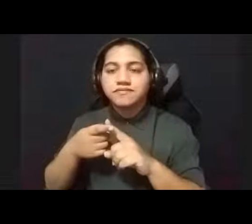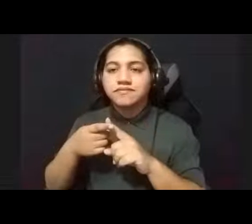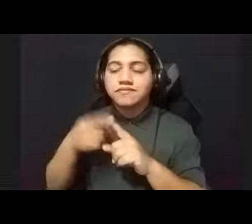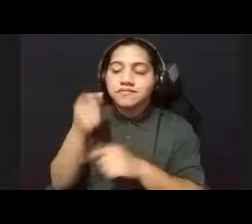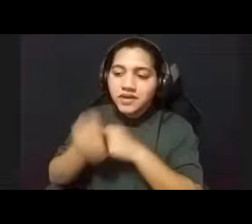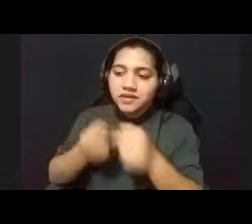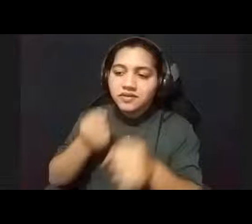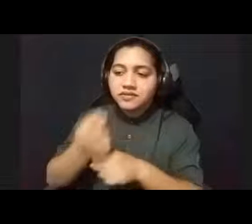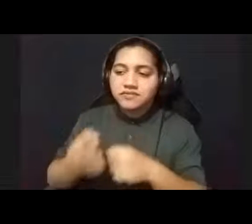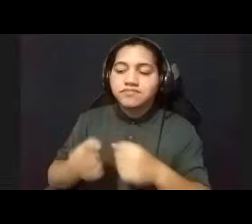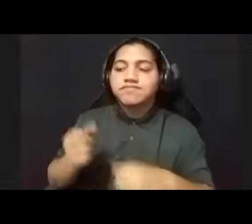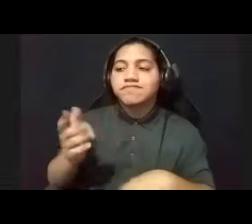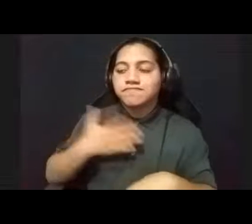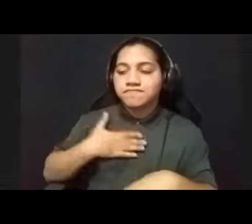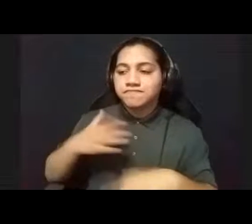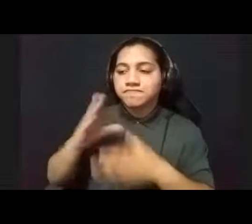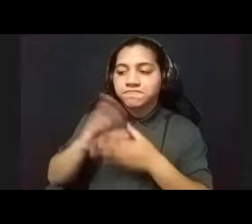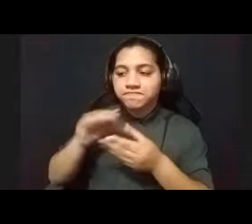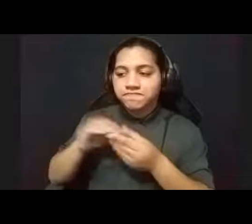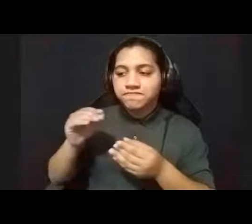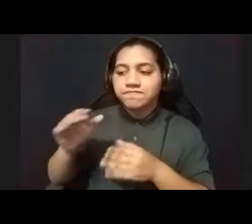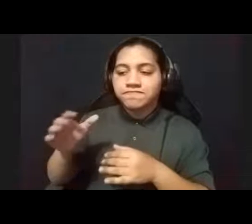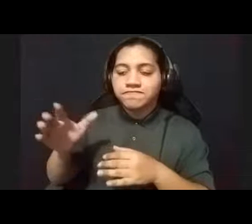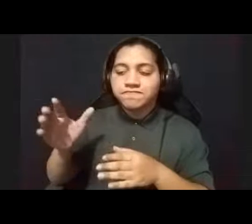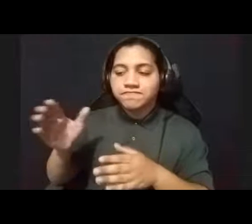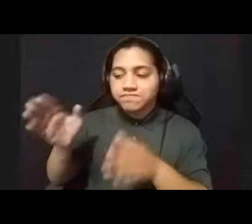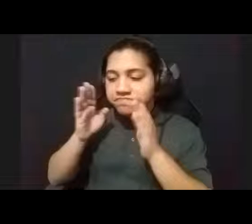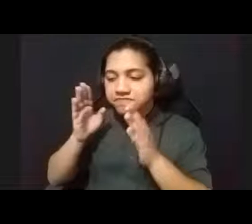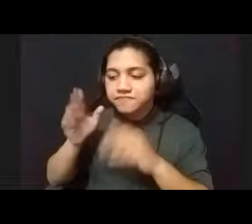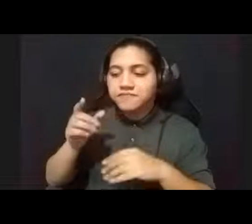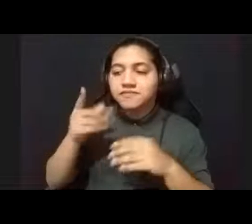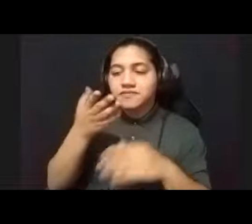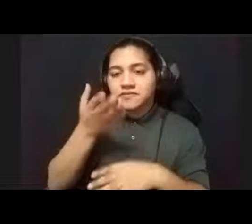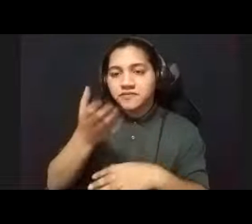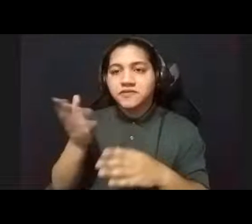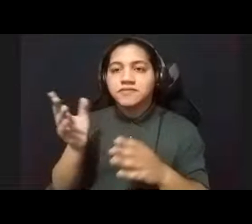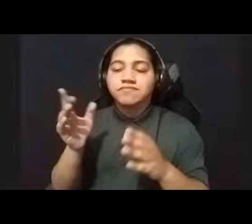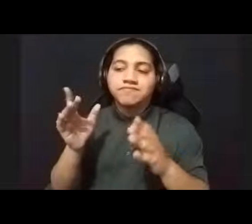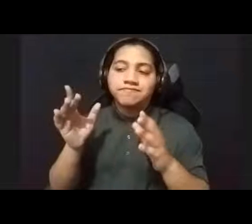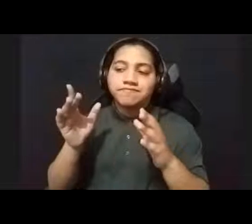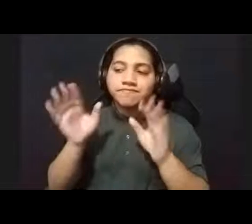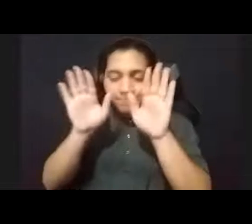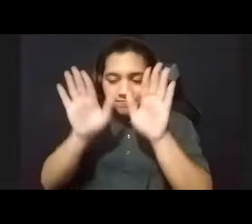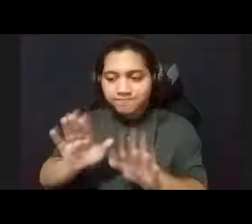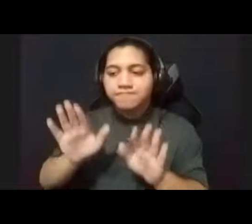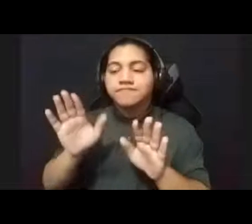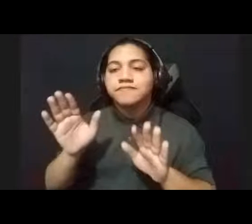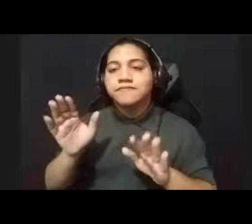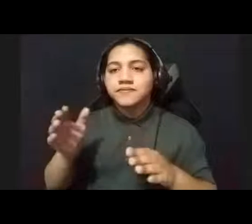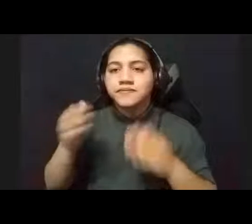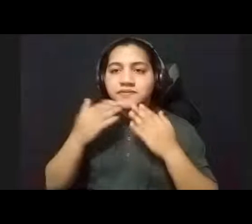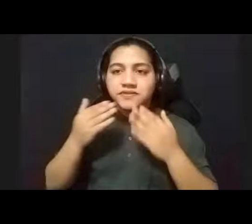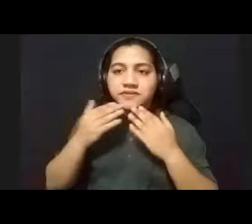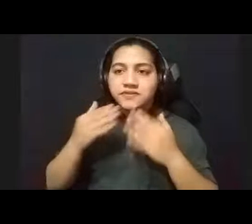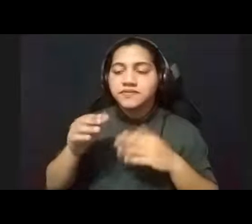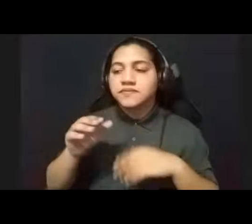mis anécdotas e historias relacionadas con este encuentro maravilloso. También agradecer a Roberto Ramos